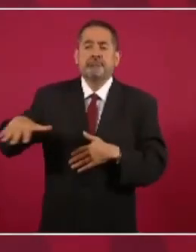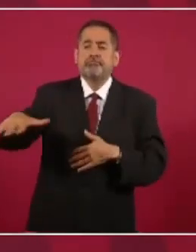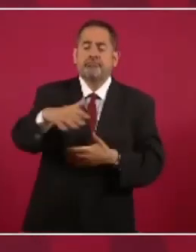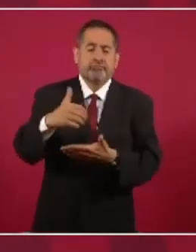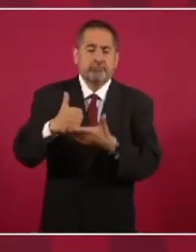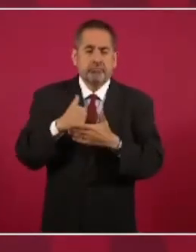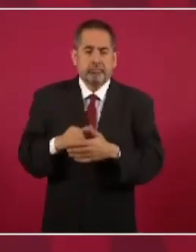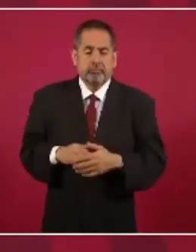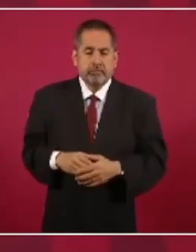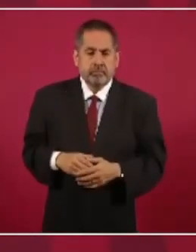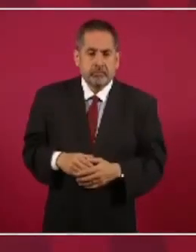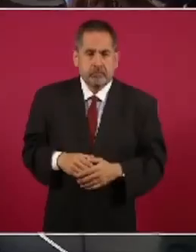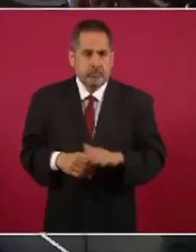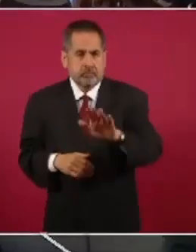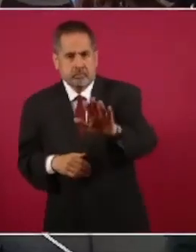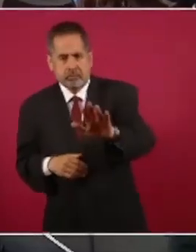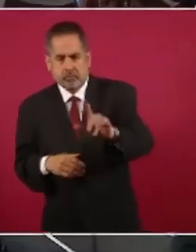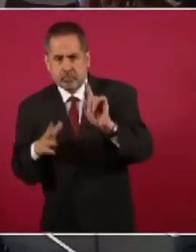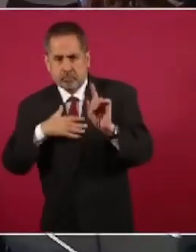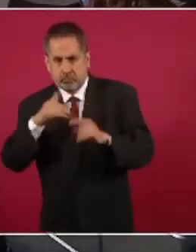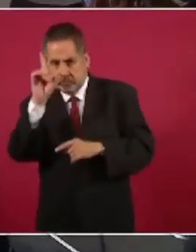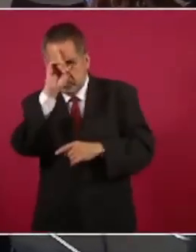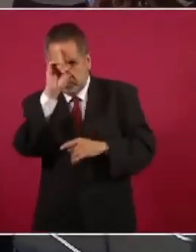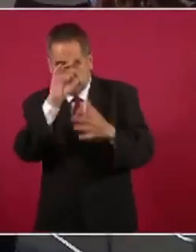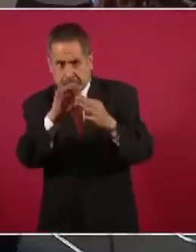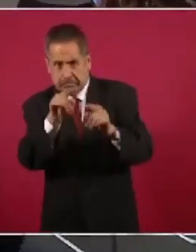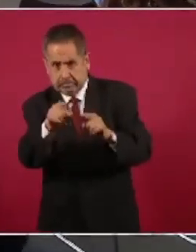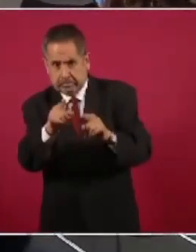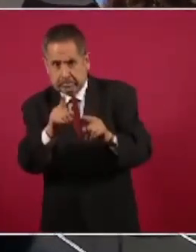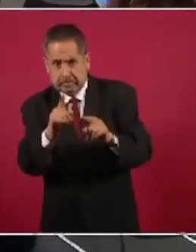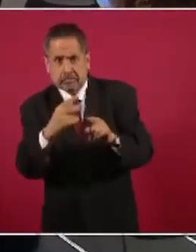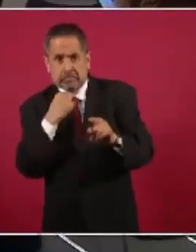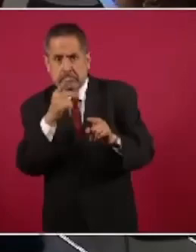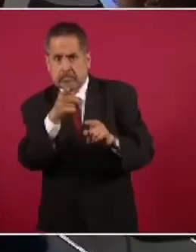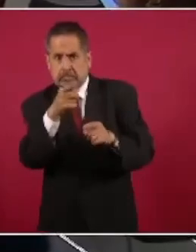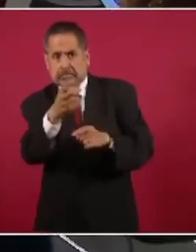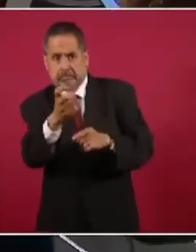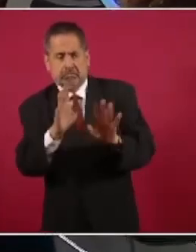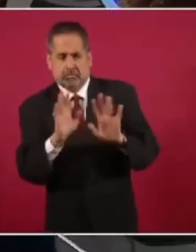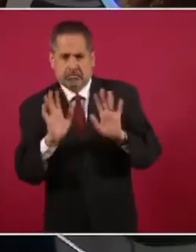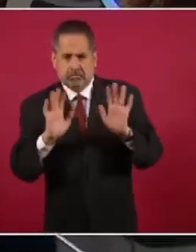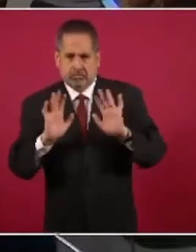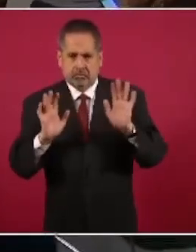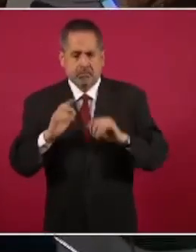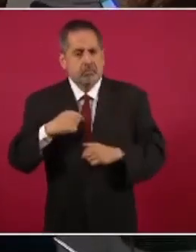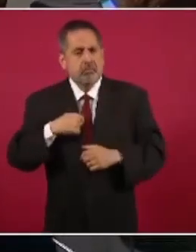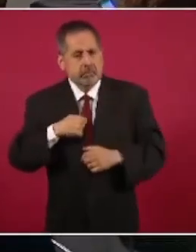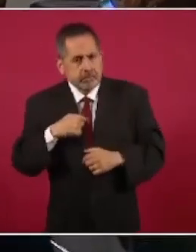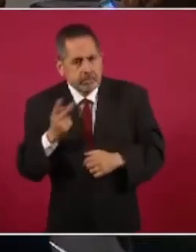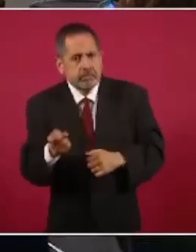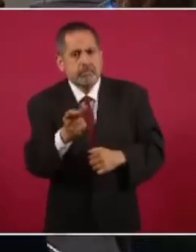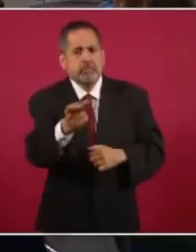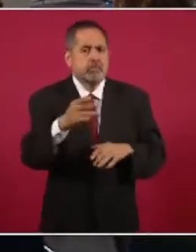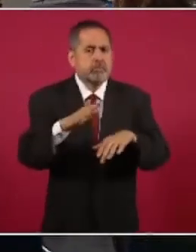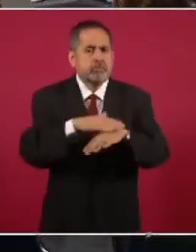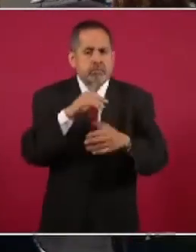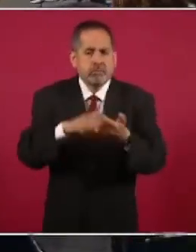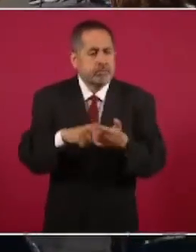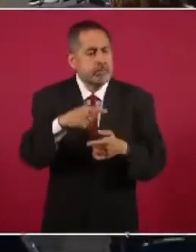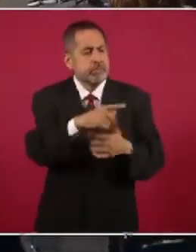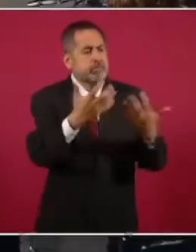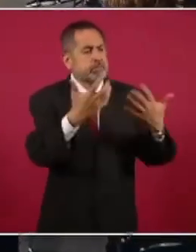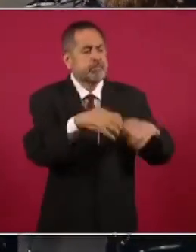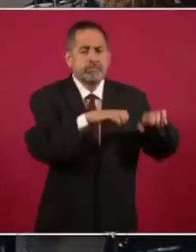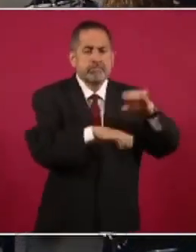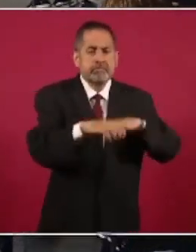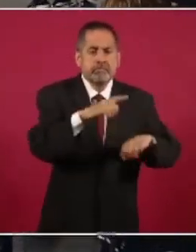Claro, no, presidente, no, en ningún momento sugerí que hubiera esa circunstancia. Yo lo que le preguntaba es por qué las empresas no